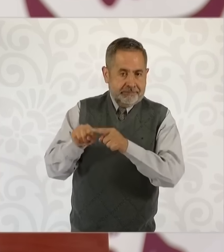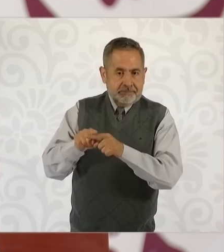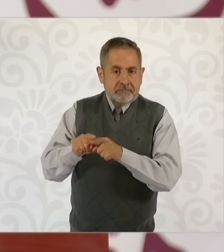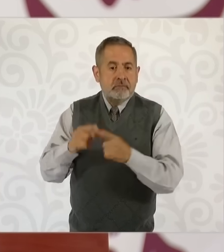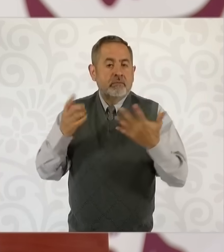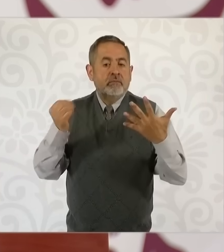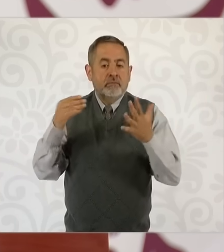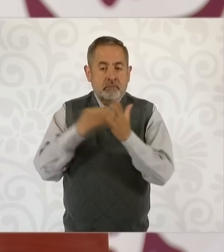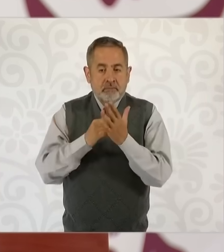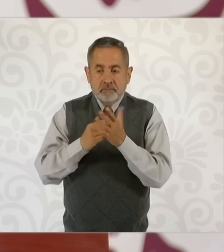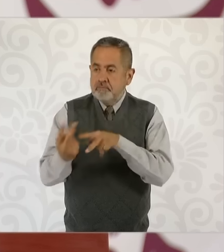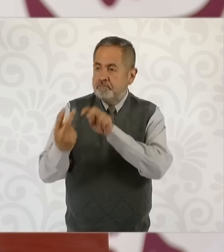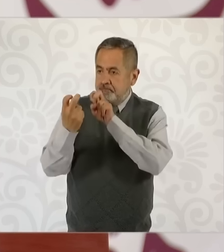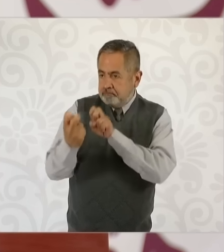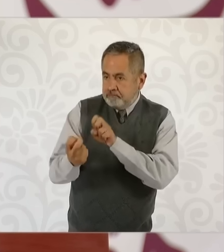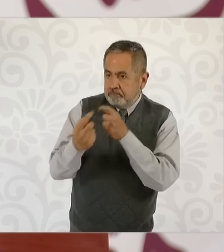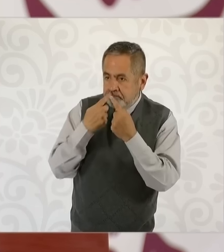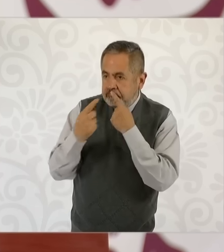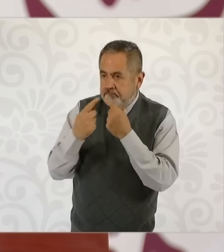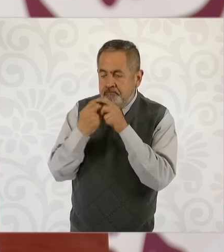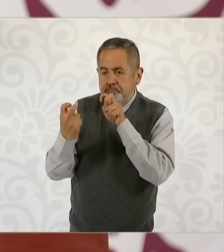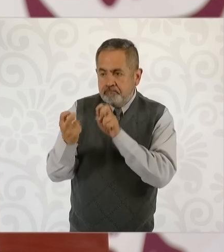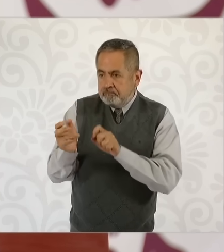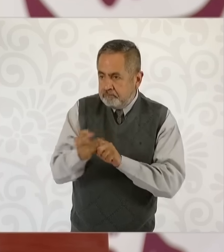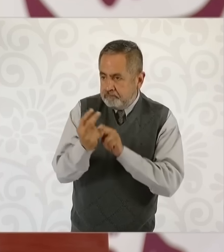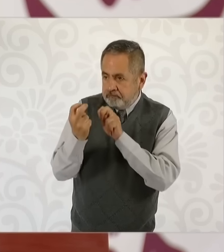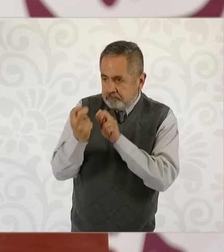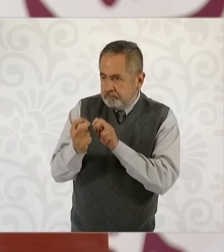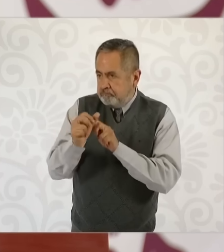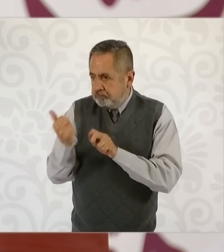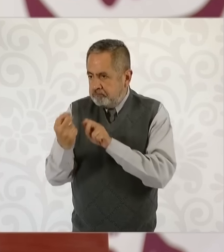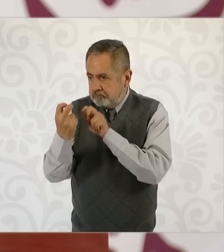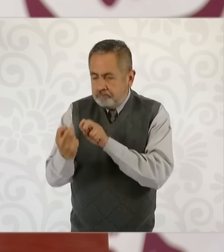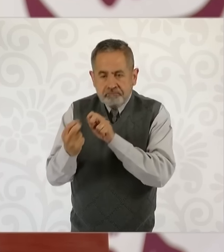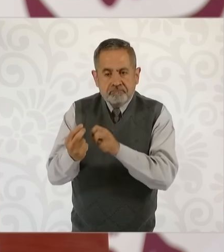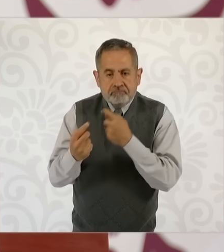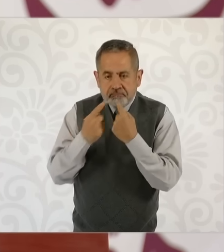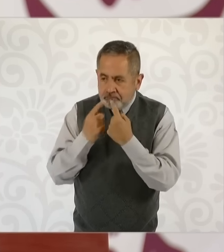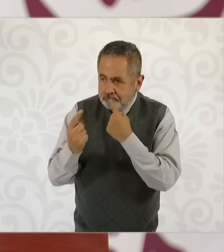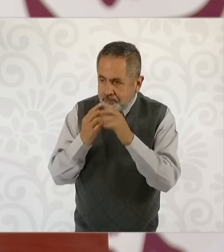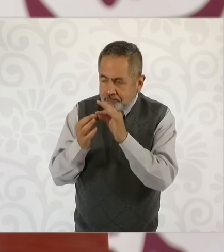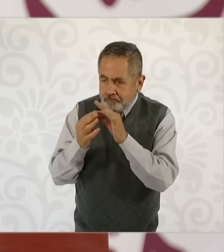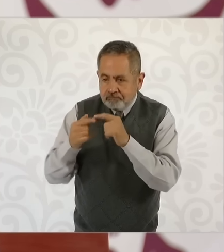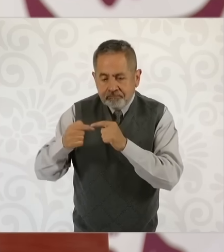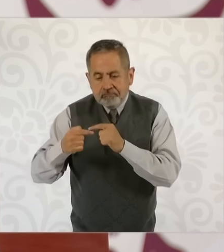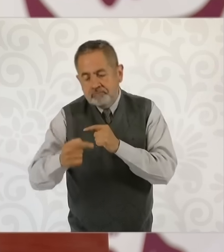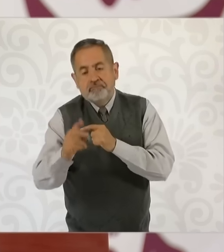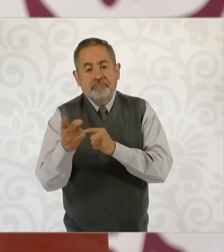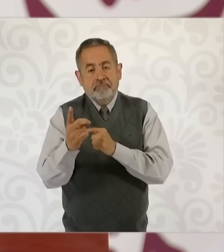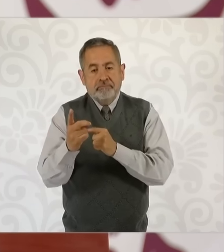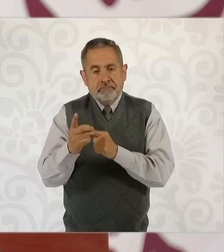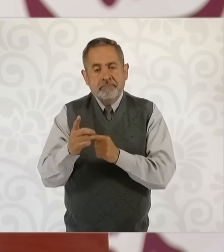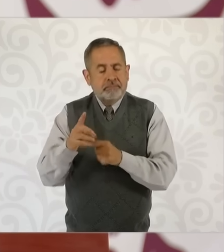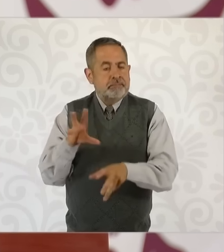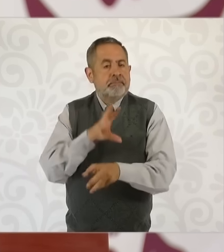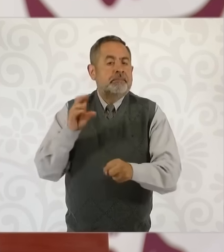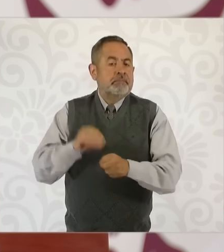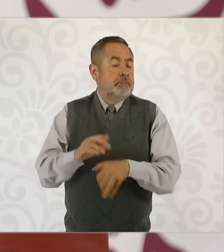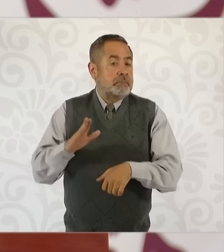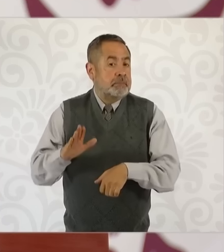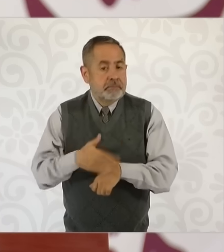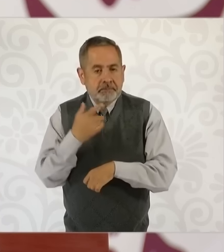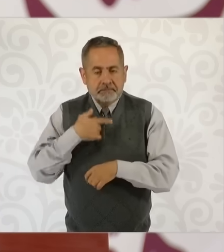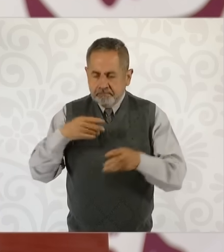9,000 consultas, una cifra histórica en los servicios de salud del Estado a diciembre de este año, y esto responde a un